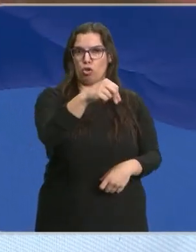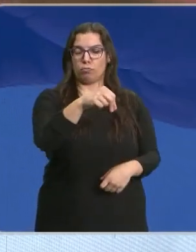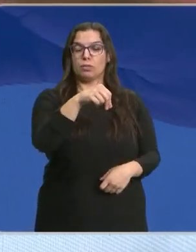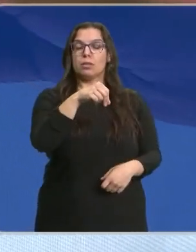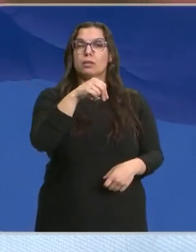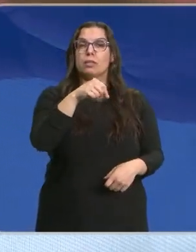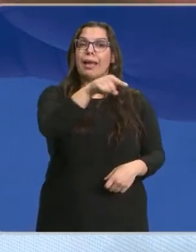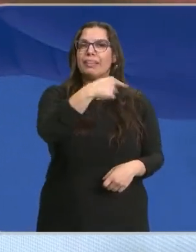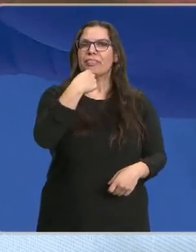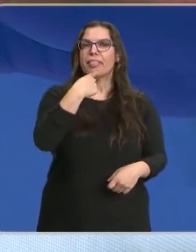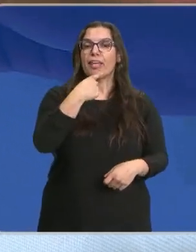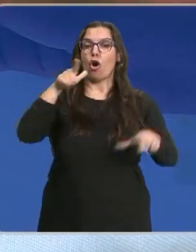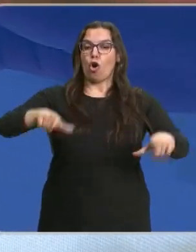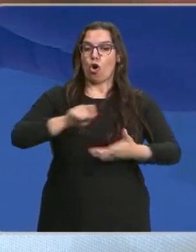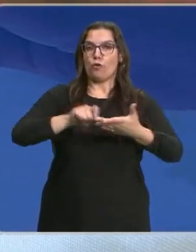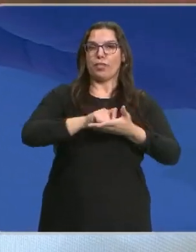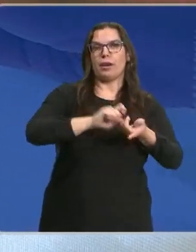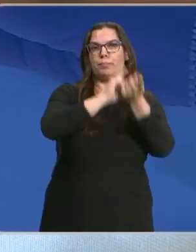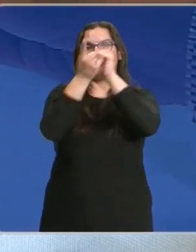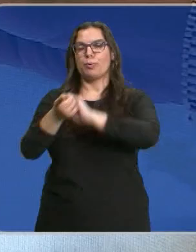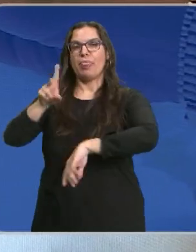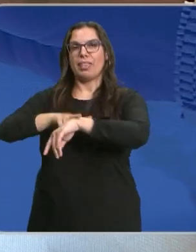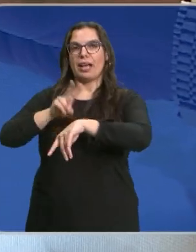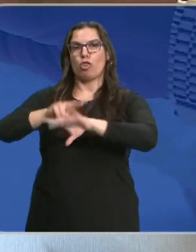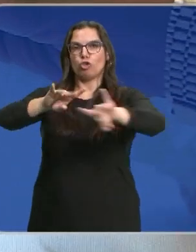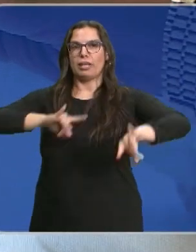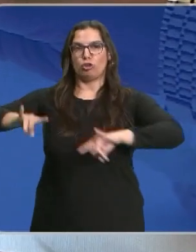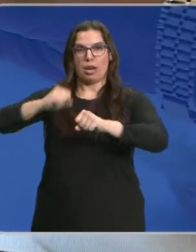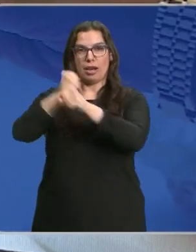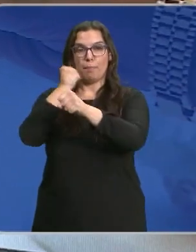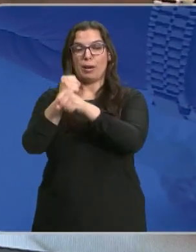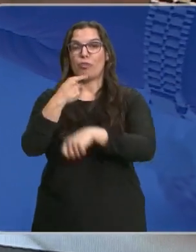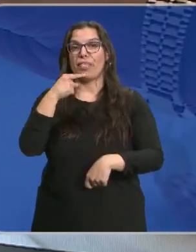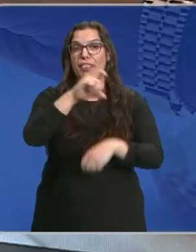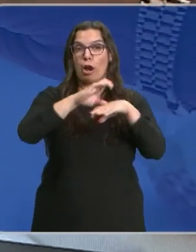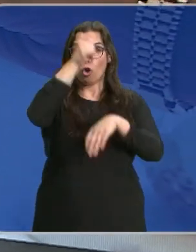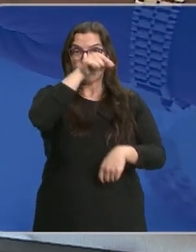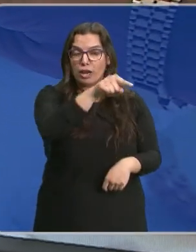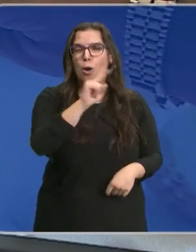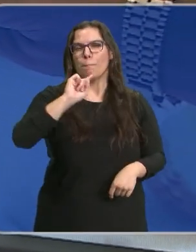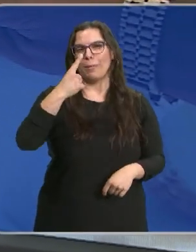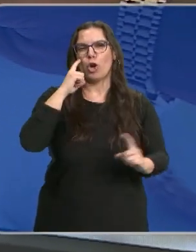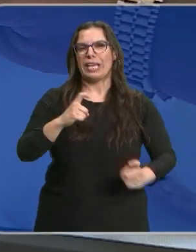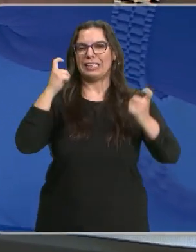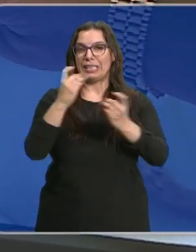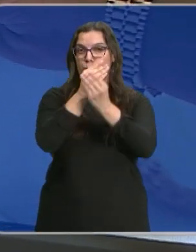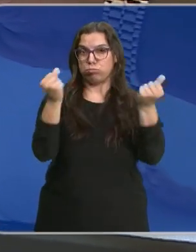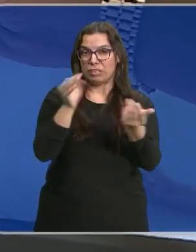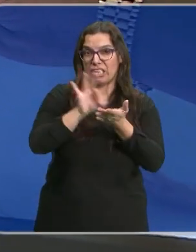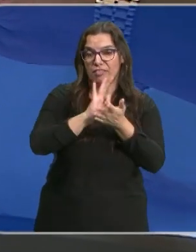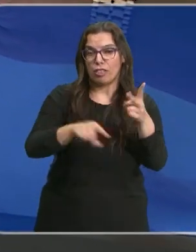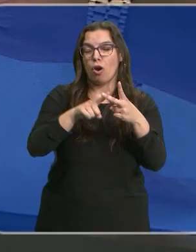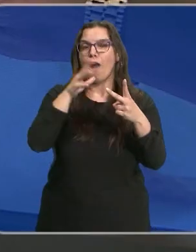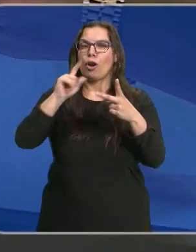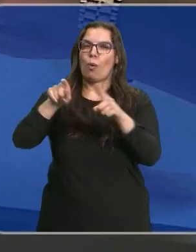de Vox, de trasladar las oficinas a la Delegación Territorial de Empleo. Acusan a Veganzones de intentar primero liquidar el SERLA y